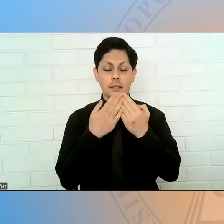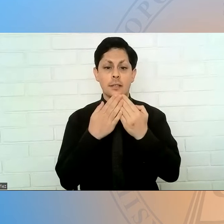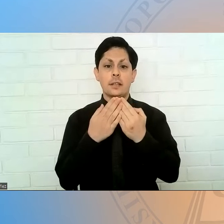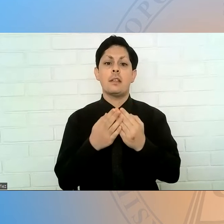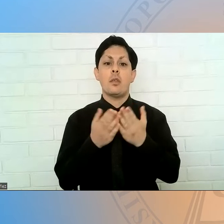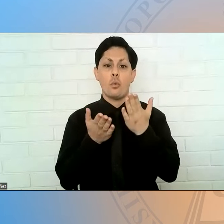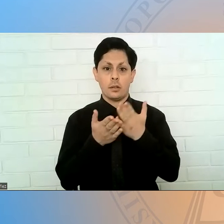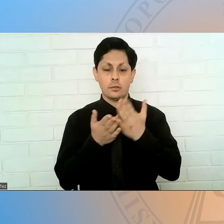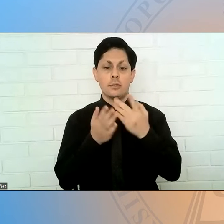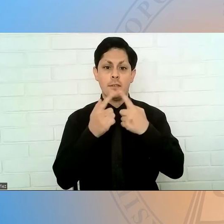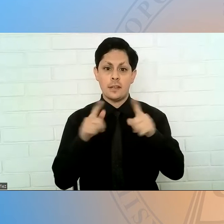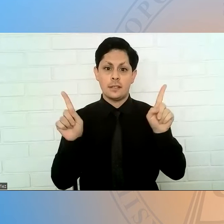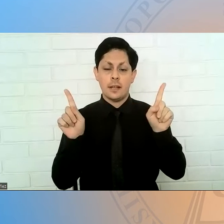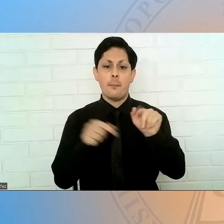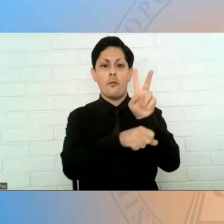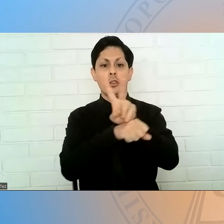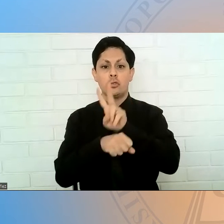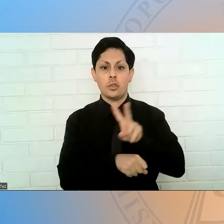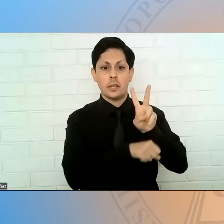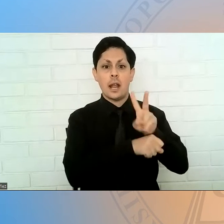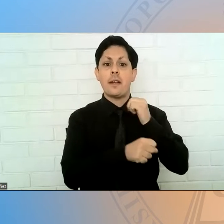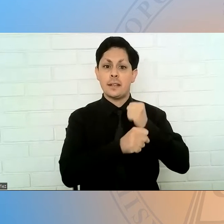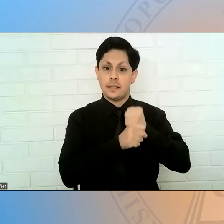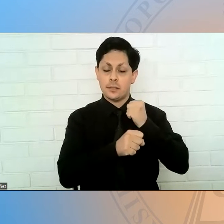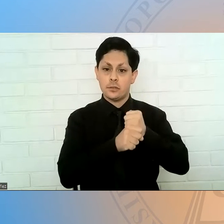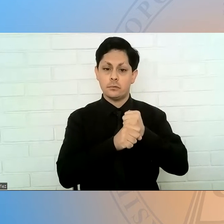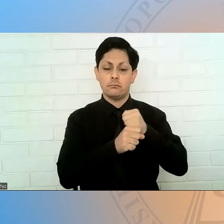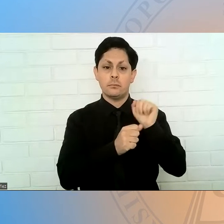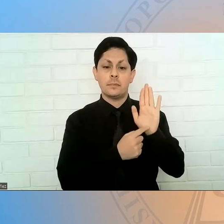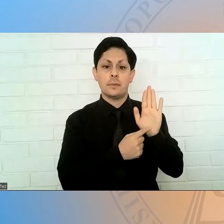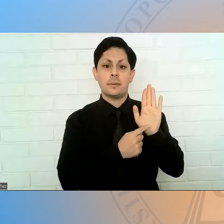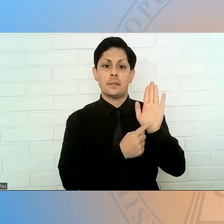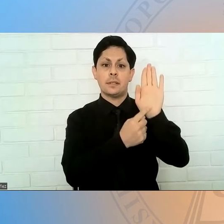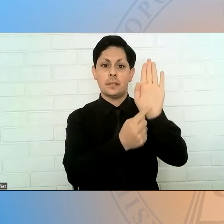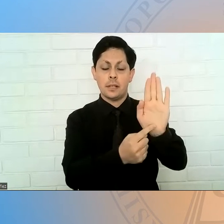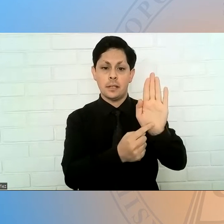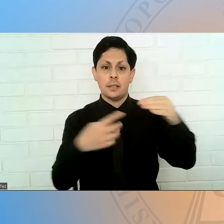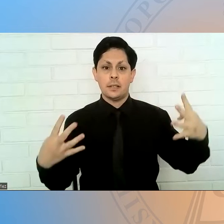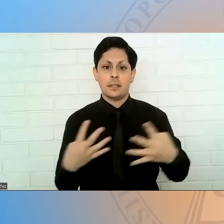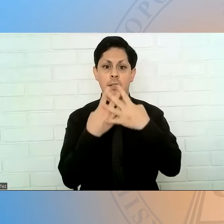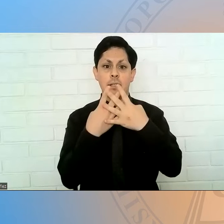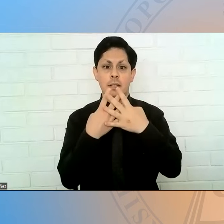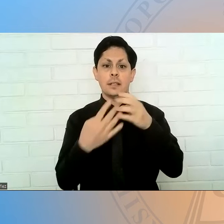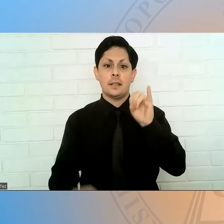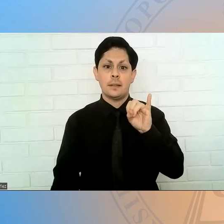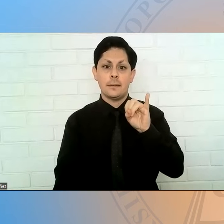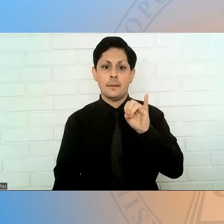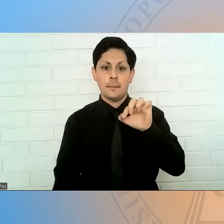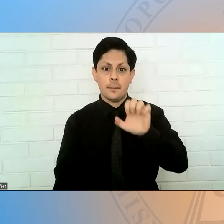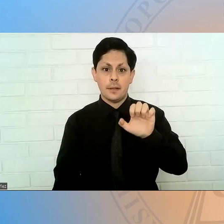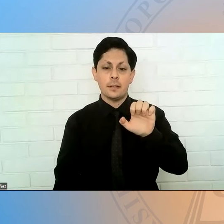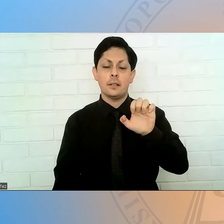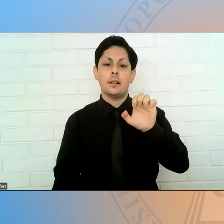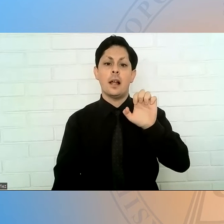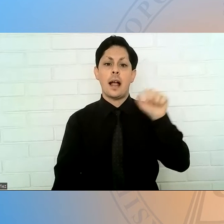diferencial, profesores en ejercicio, representantes de la red IFPE, académicos de